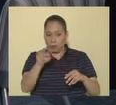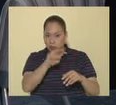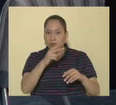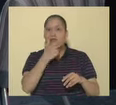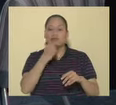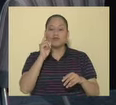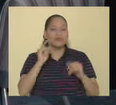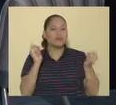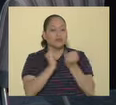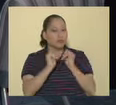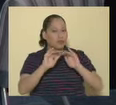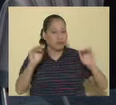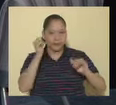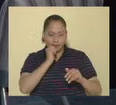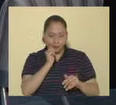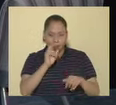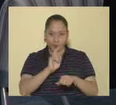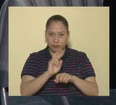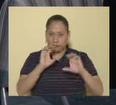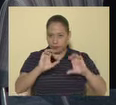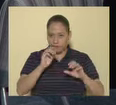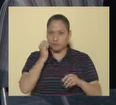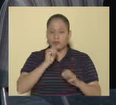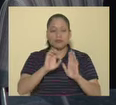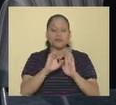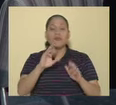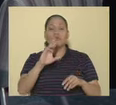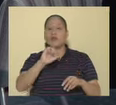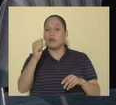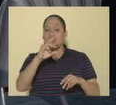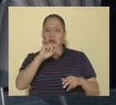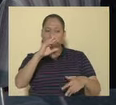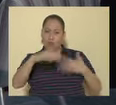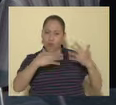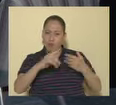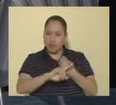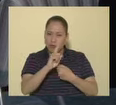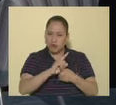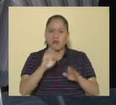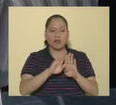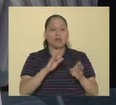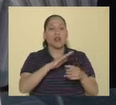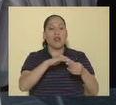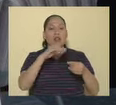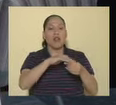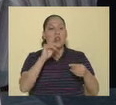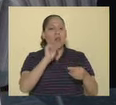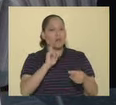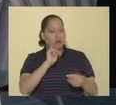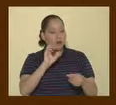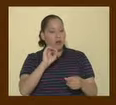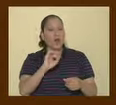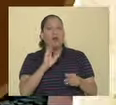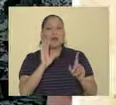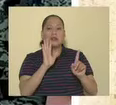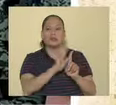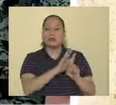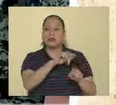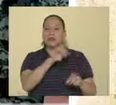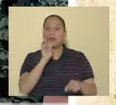Y en el ámbito de la no violencia contra la mujer está el aspecto de hostigamiento sexual o de acoso